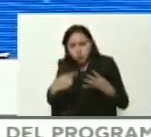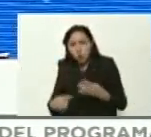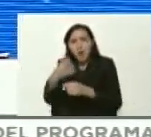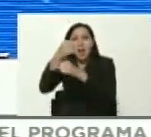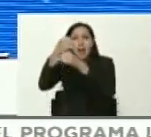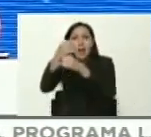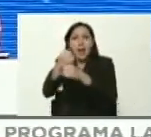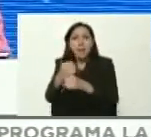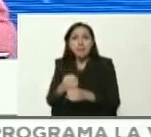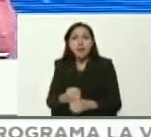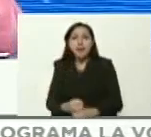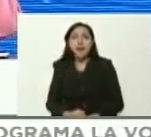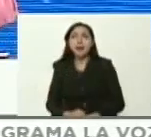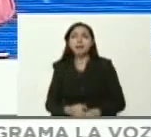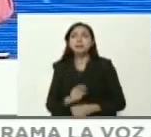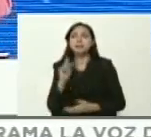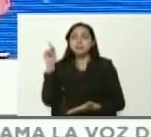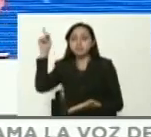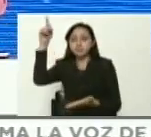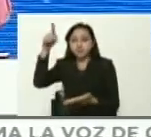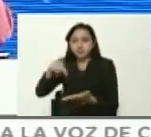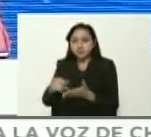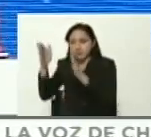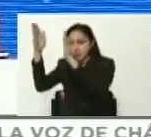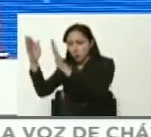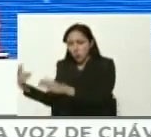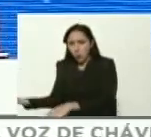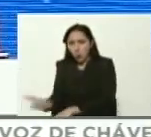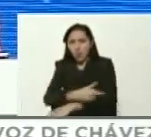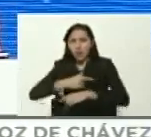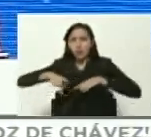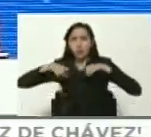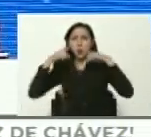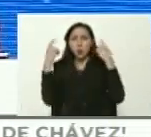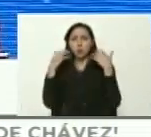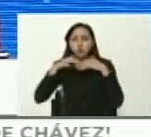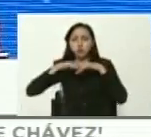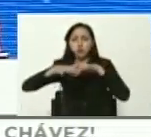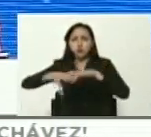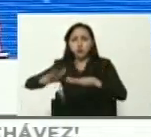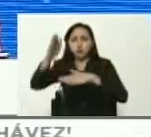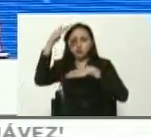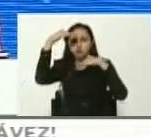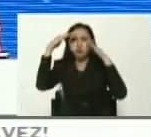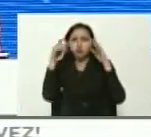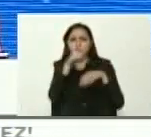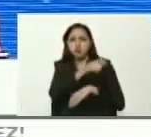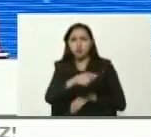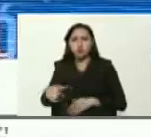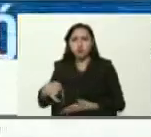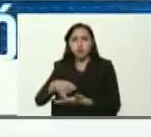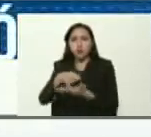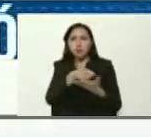está el gobernador García Carneiro, adelante, desplegado, atendiendo a las víctimas del bloqueo.